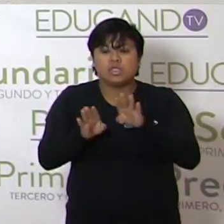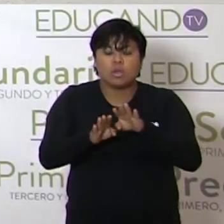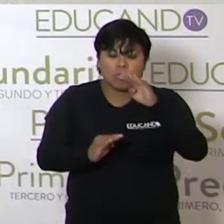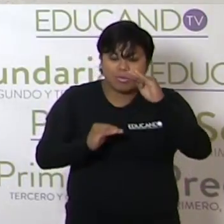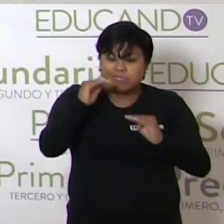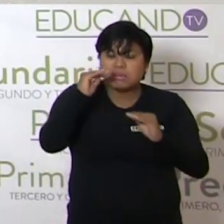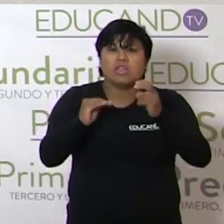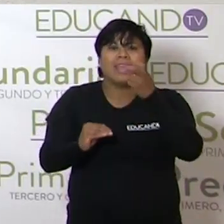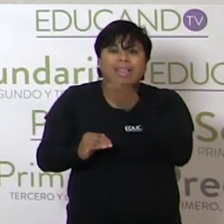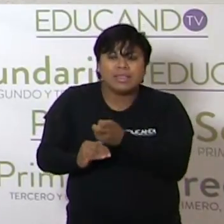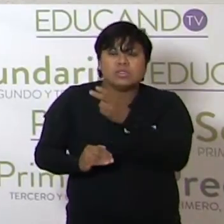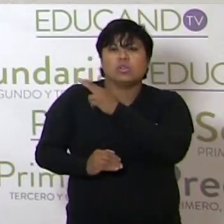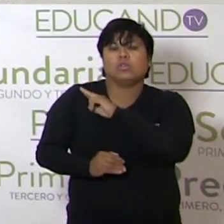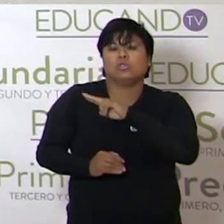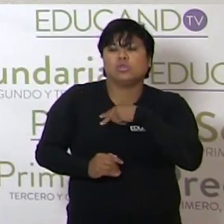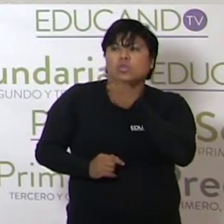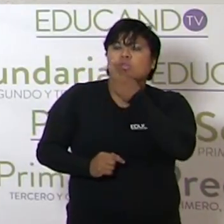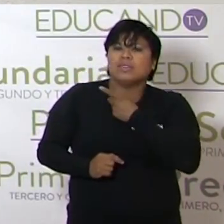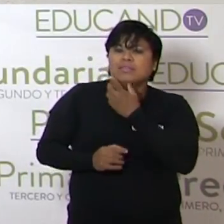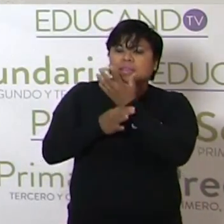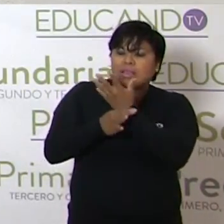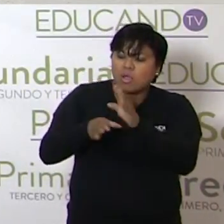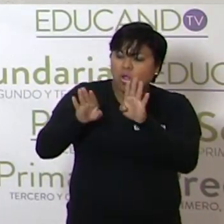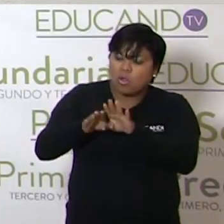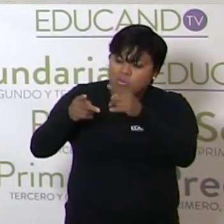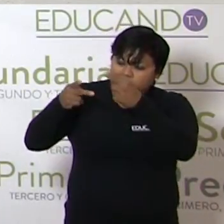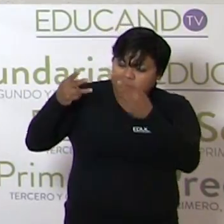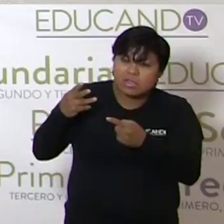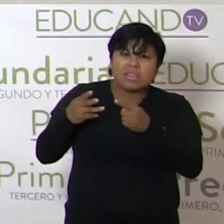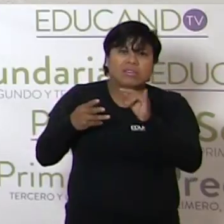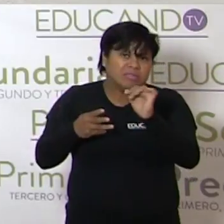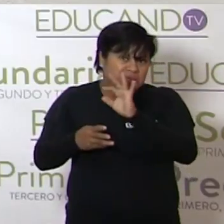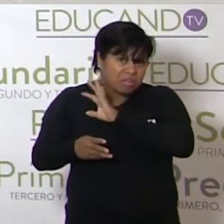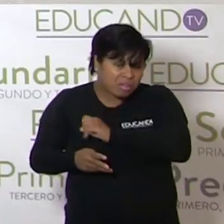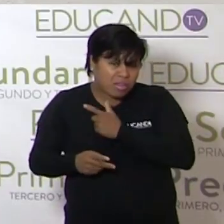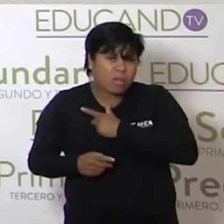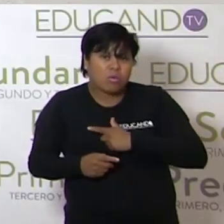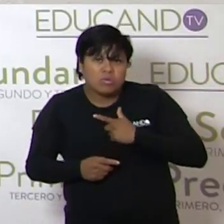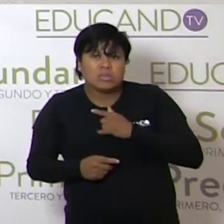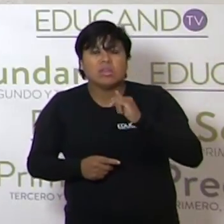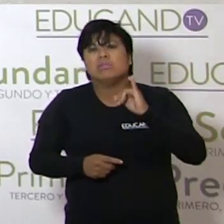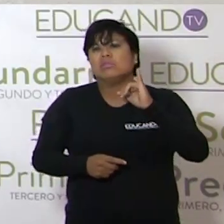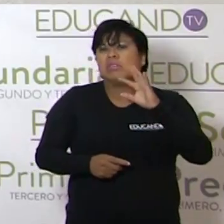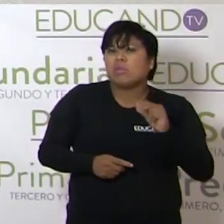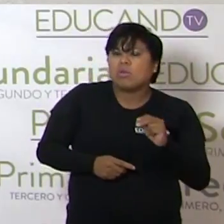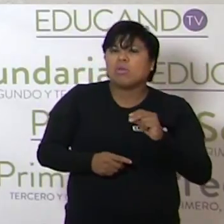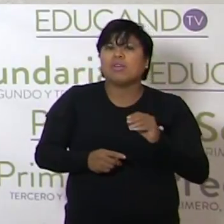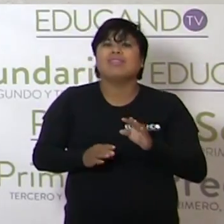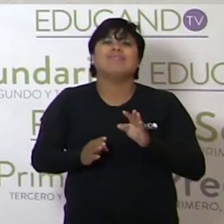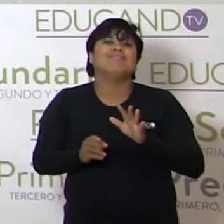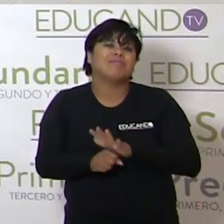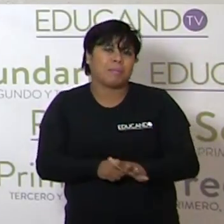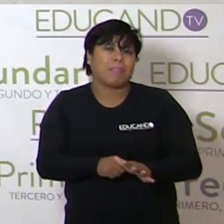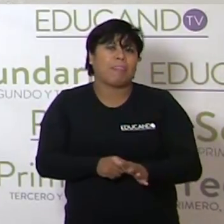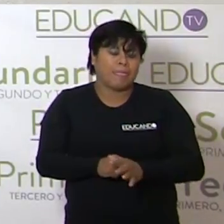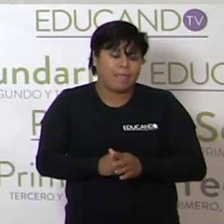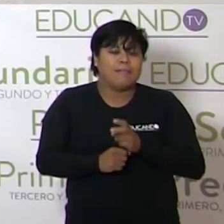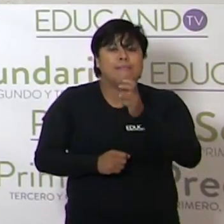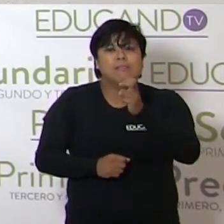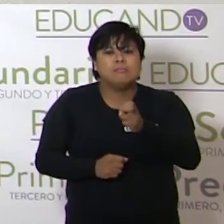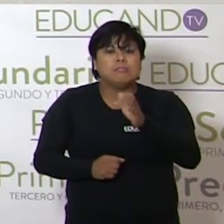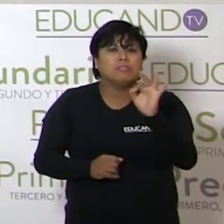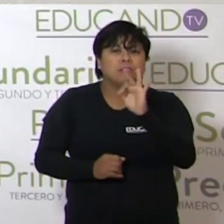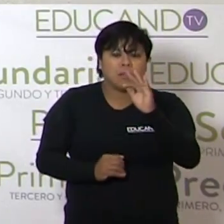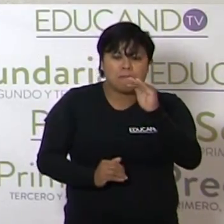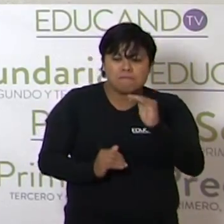nos indica que todos los usuarios prefieren o no prefieren ciertos juegos o ciertas aplicaciones. Y ahí está un uso más